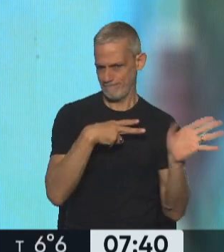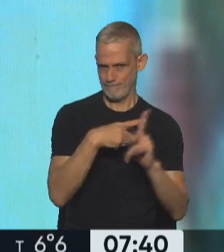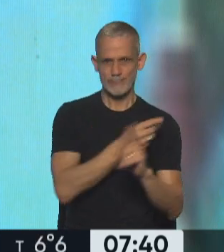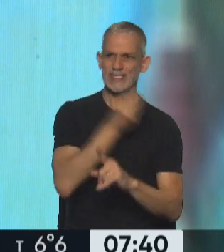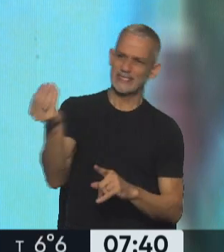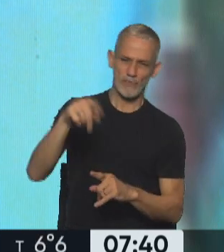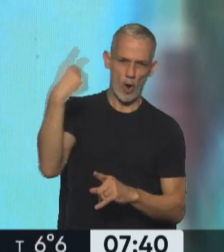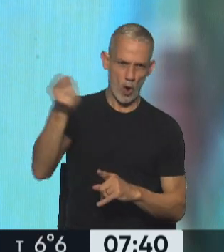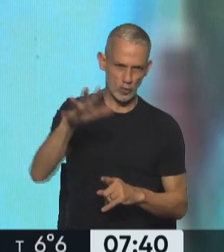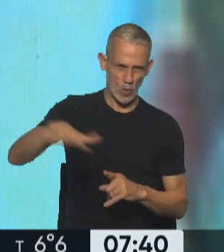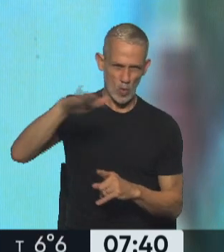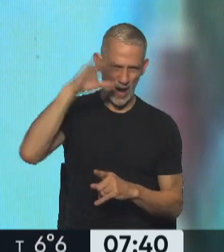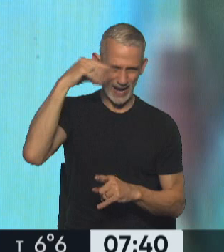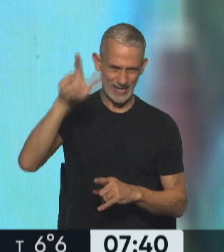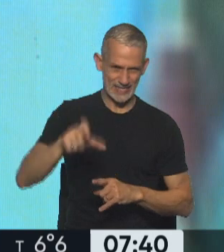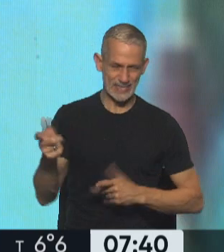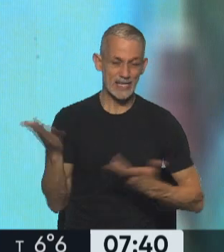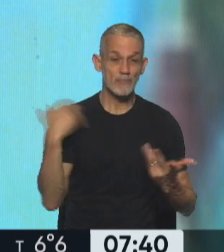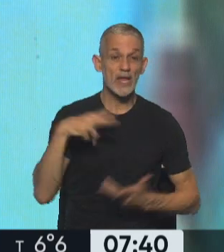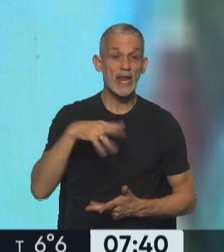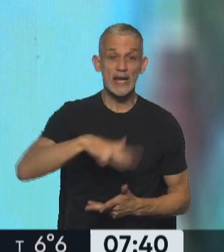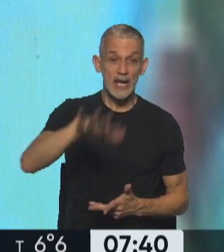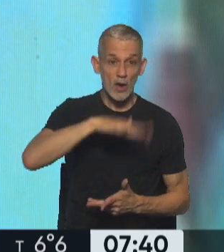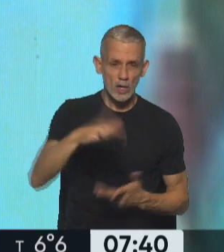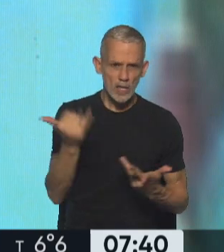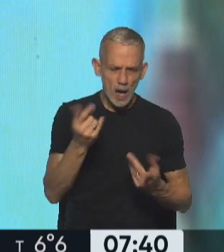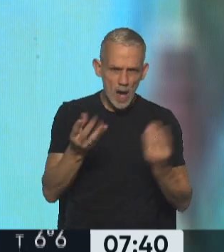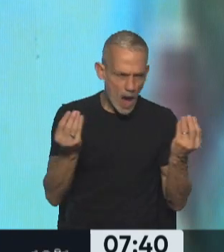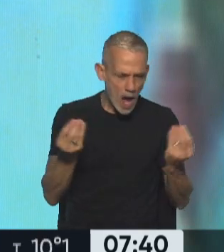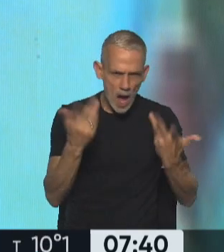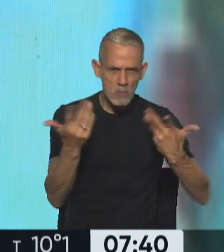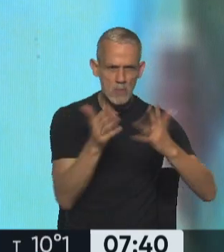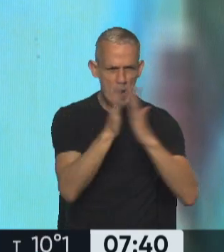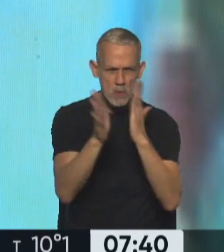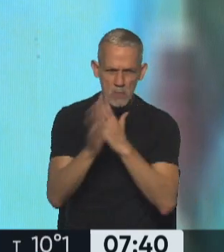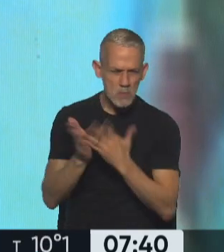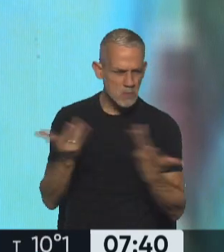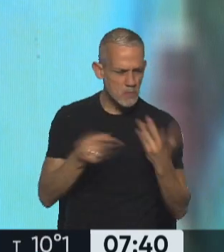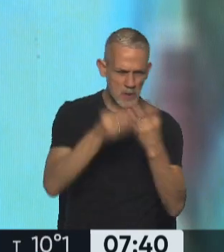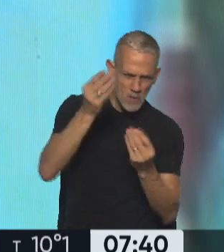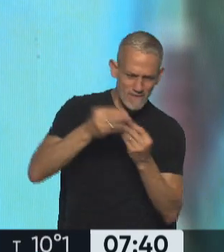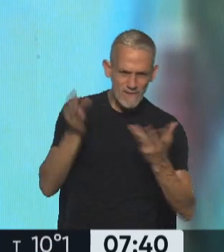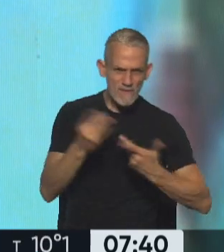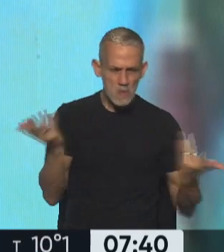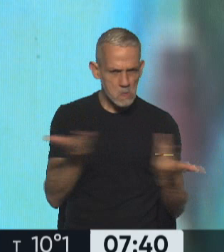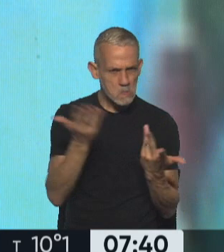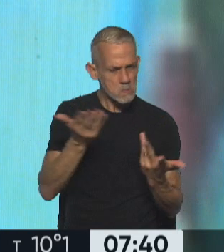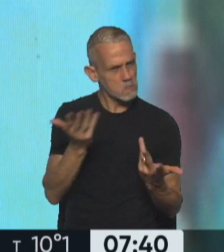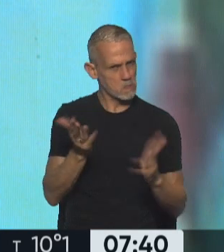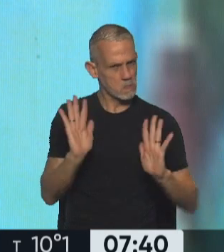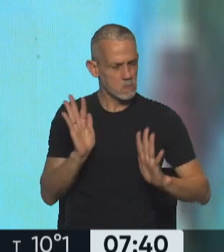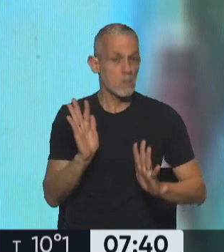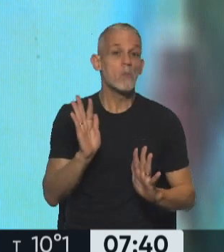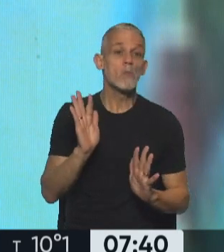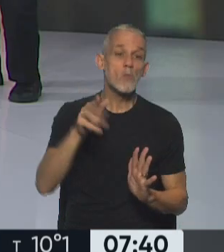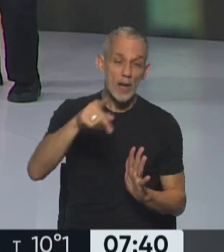Recoleta donde hemos conocido en las últimas horas que había un montón de filtraciones contra su persona, la posibilidad de una